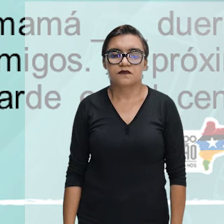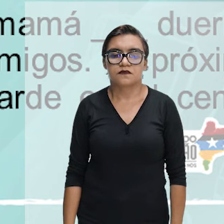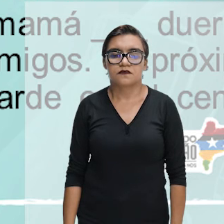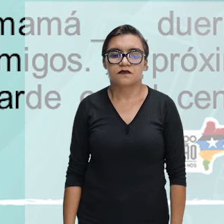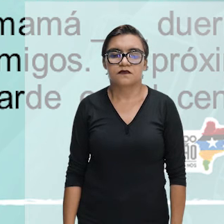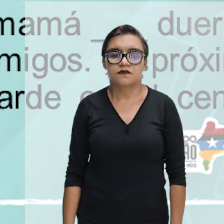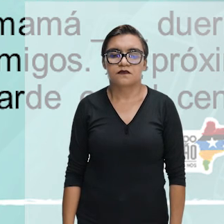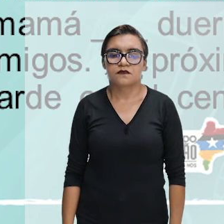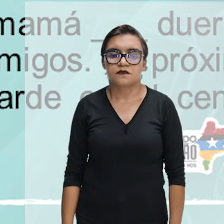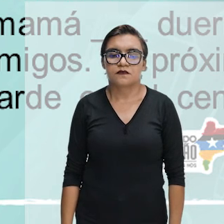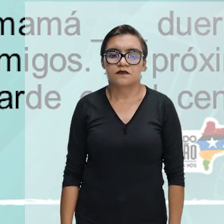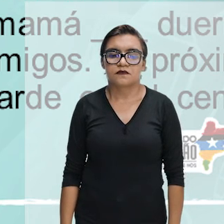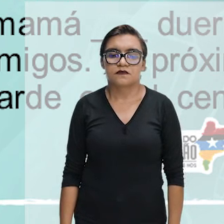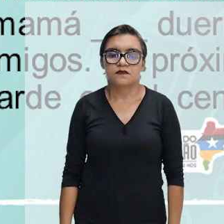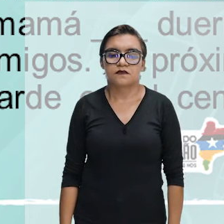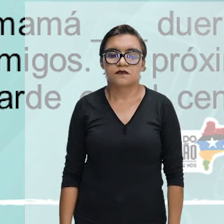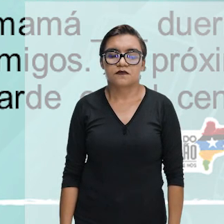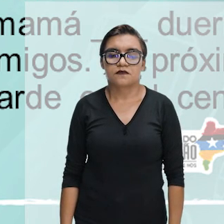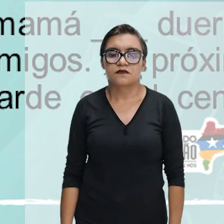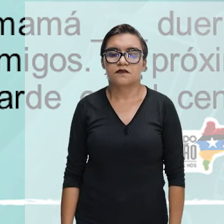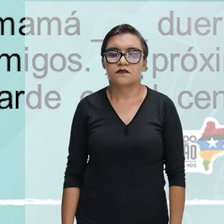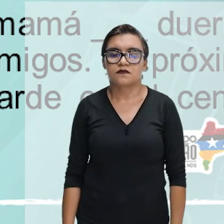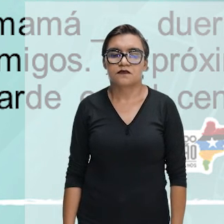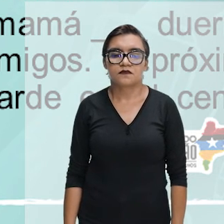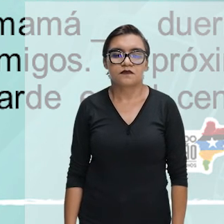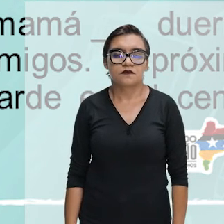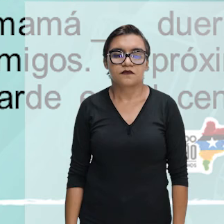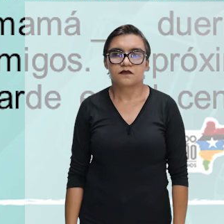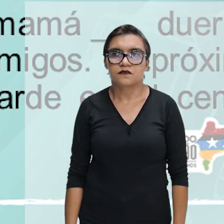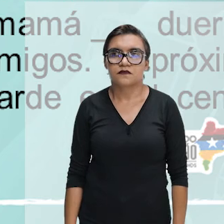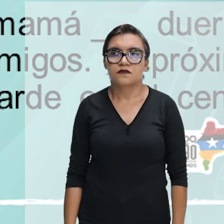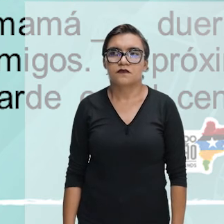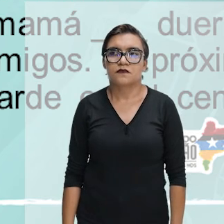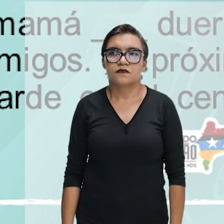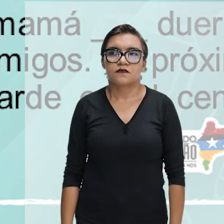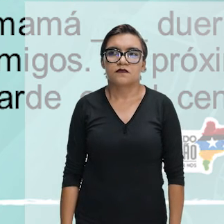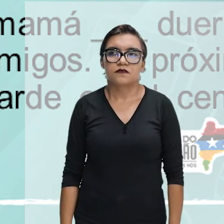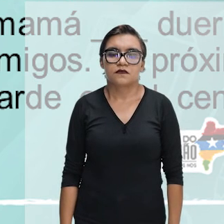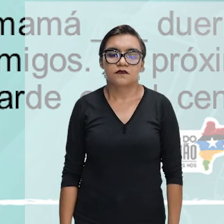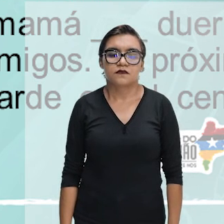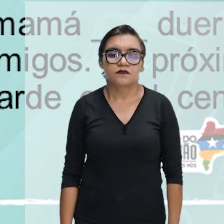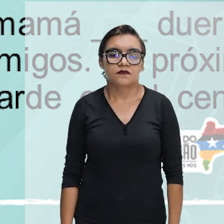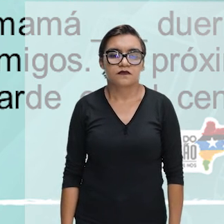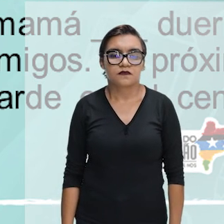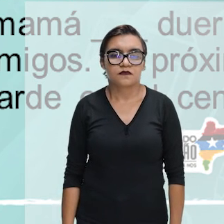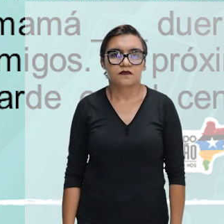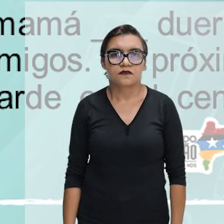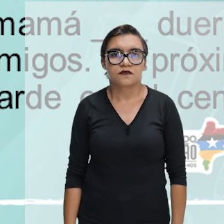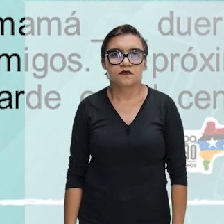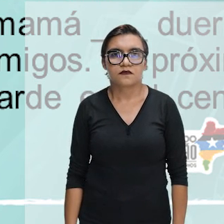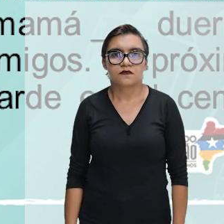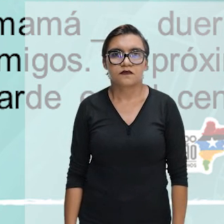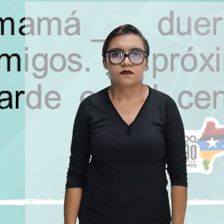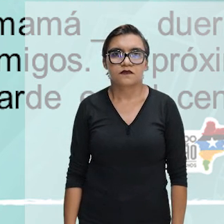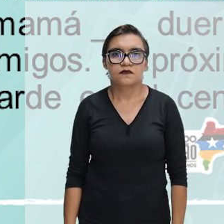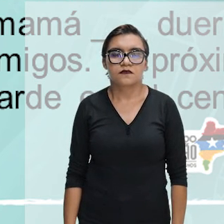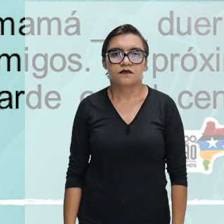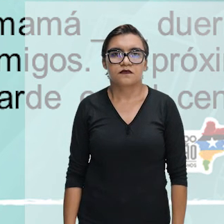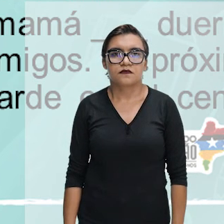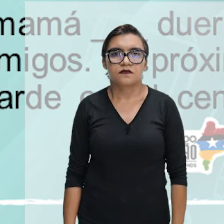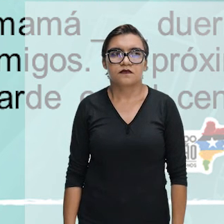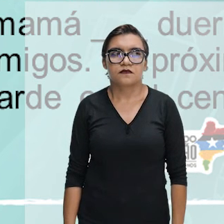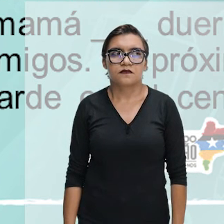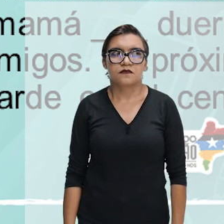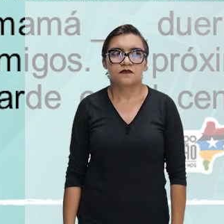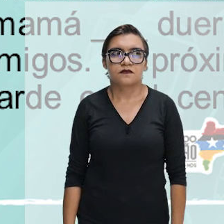A veces mi mamá duerme viendo la tele. Los fines de semana